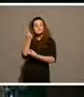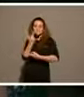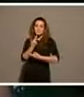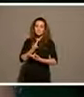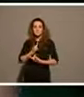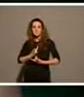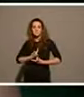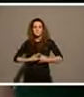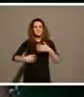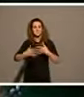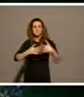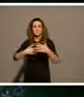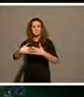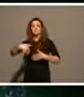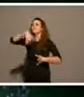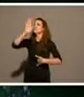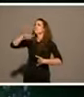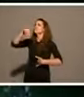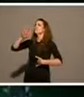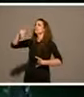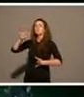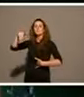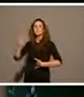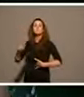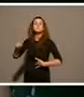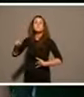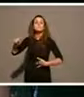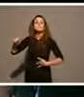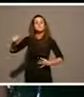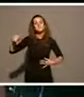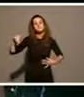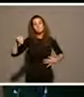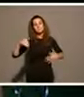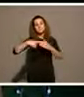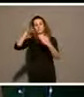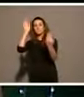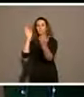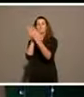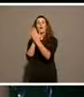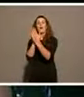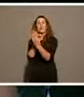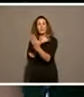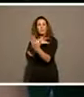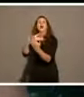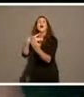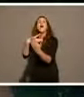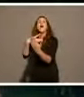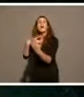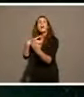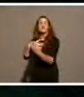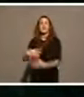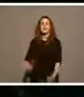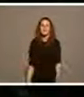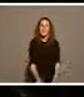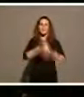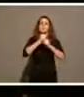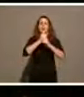Dos manitas de pintura, agua plana y amarla.